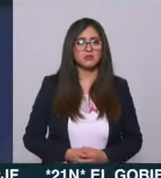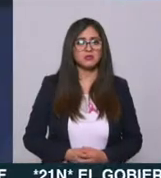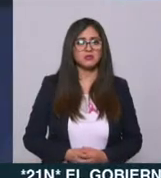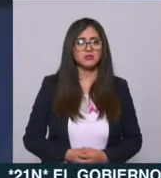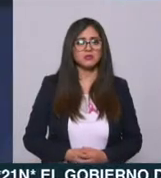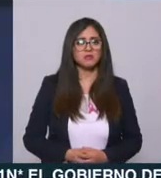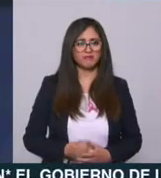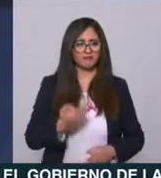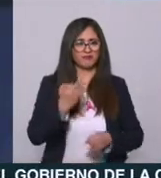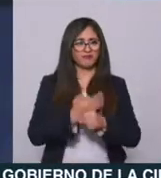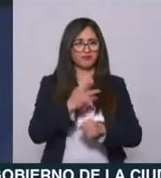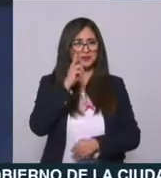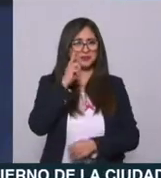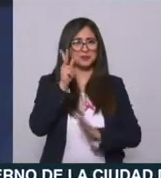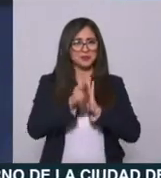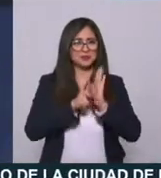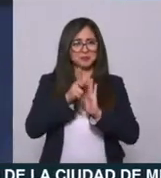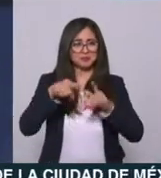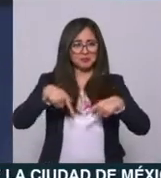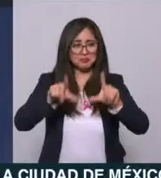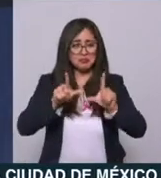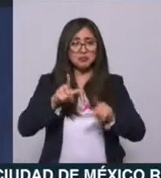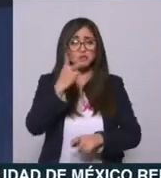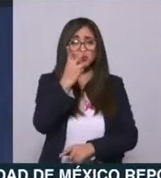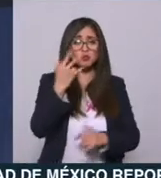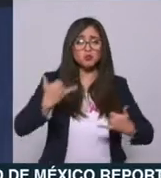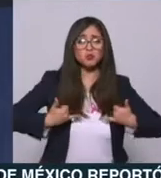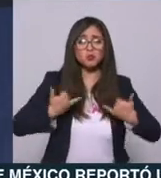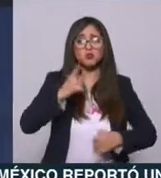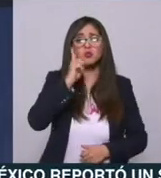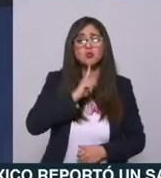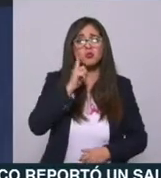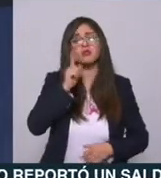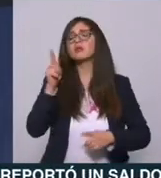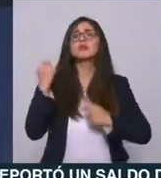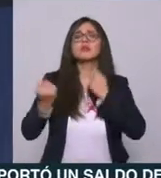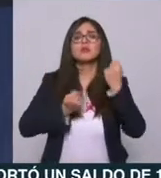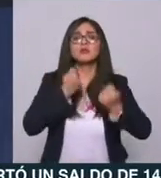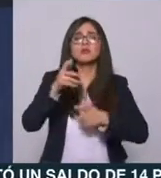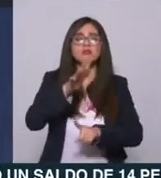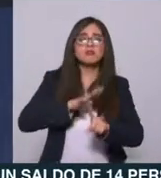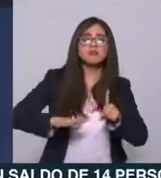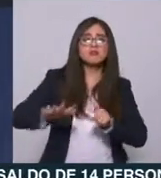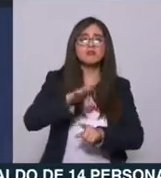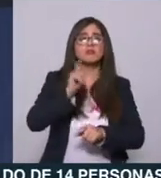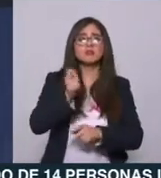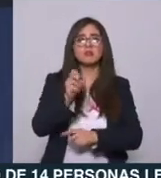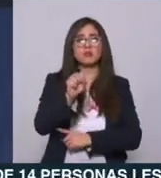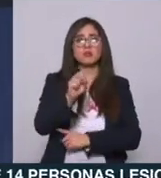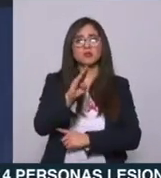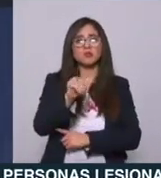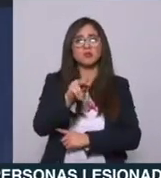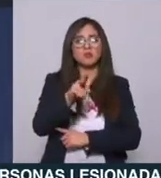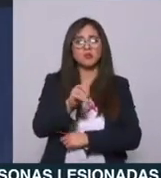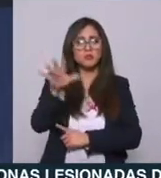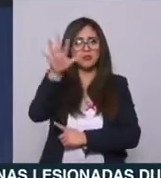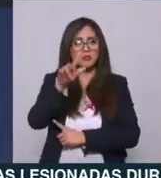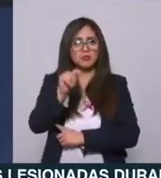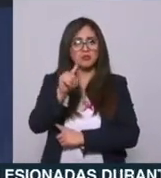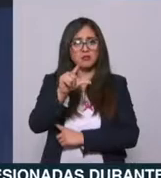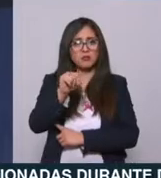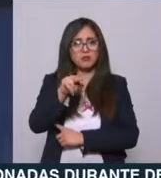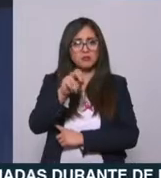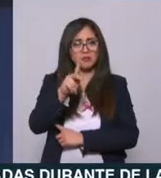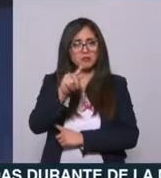Lo que acabamos de ver es la agresión que vivieron dos jóvenes en un establecimiento ubicado en las inmediaciones del tren suburbano Tlalnepantla, en el Estado de